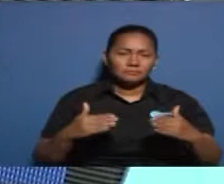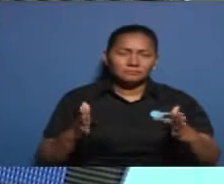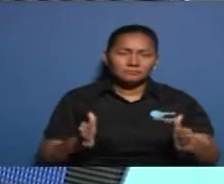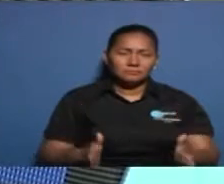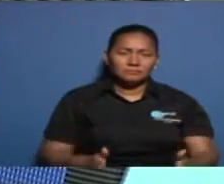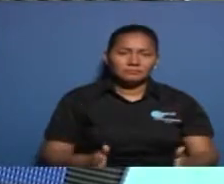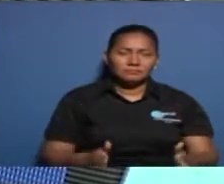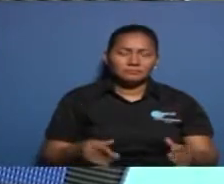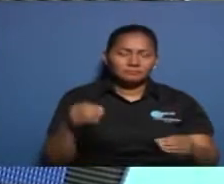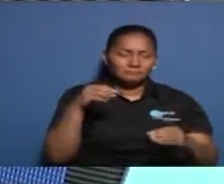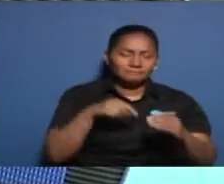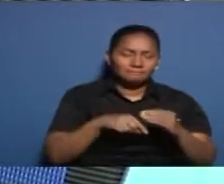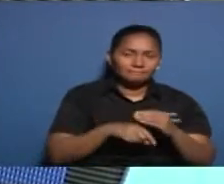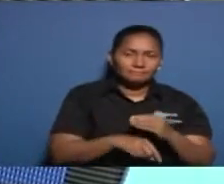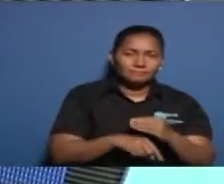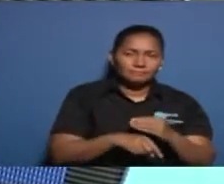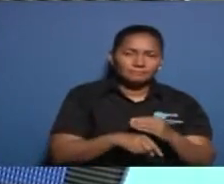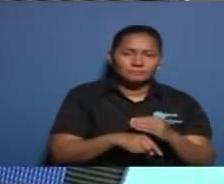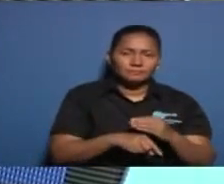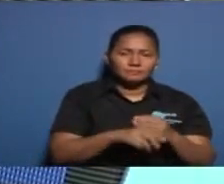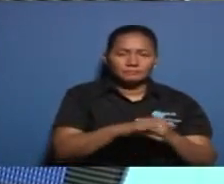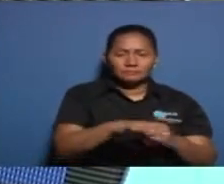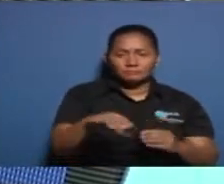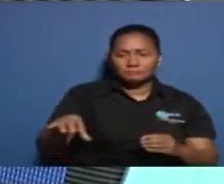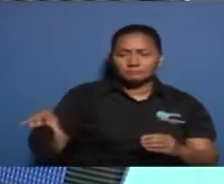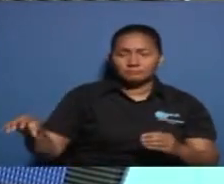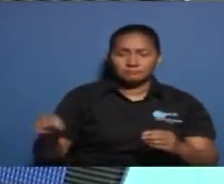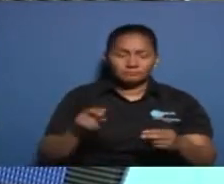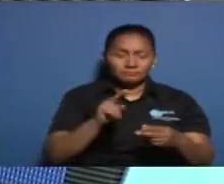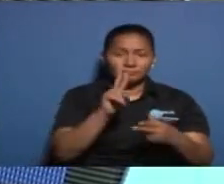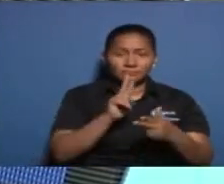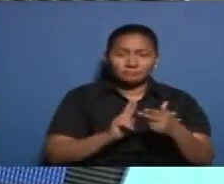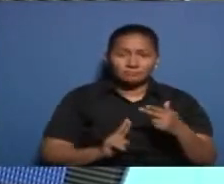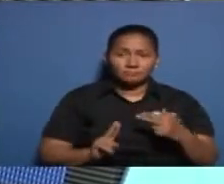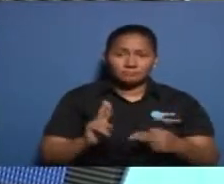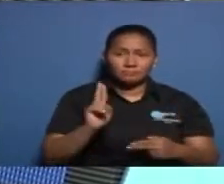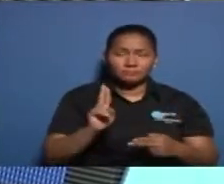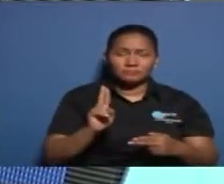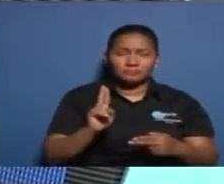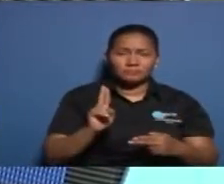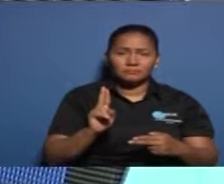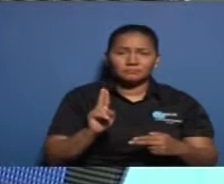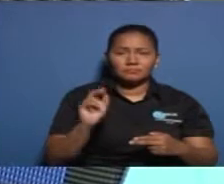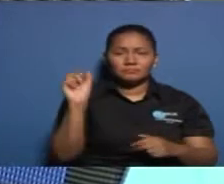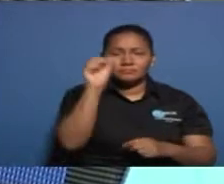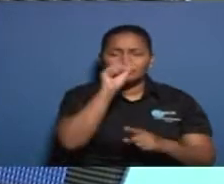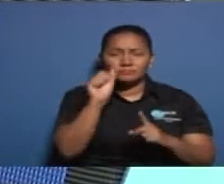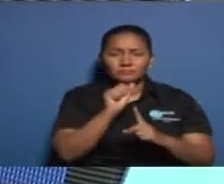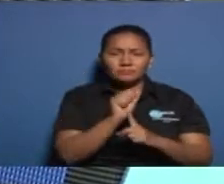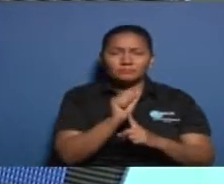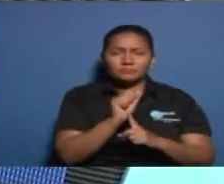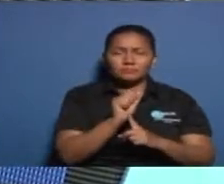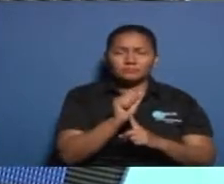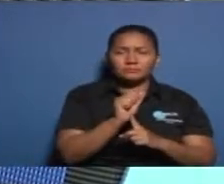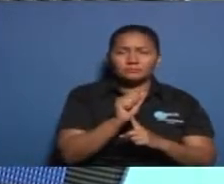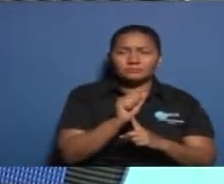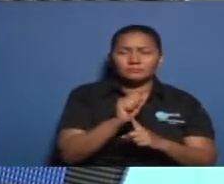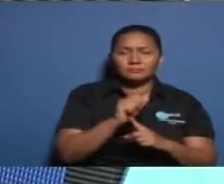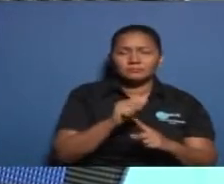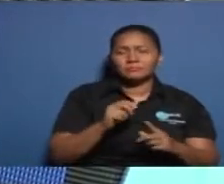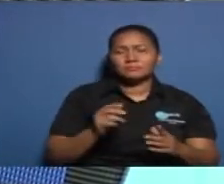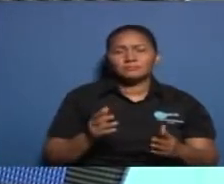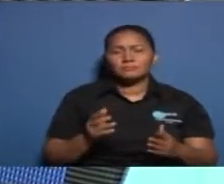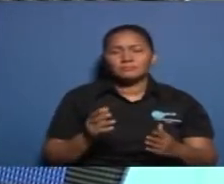nuestra vida social sector empresarial universidades sociedad civil organizaciones no gubernamentales que trabajan